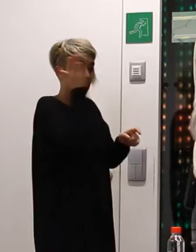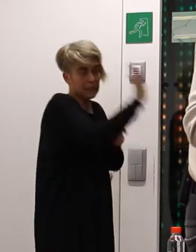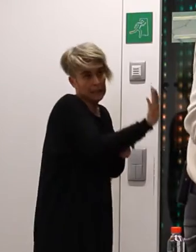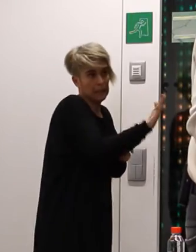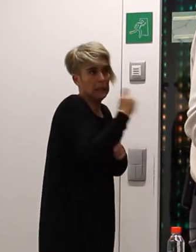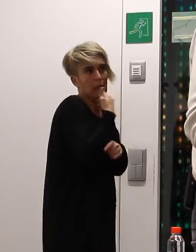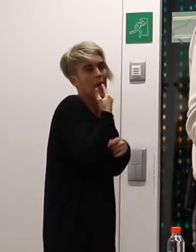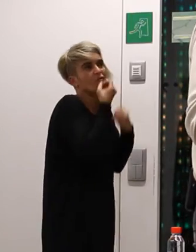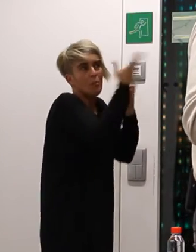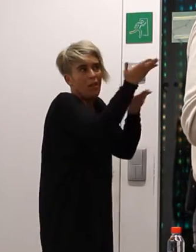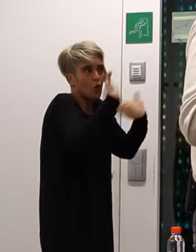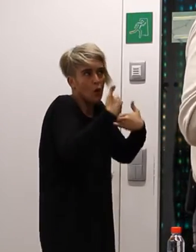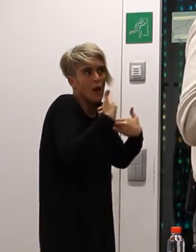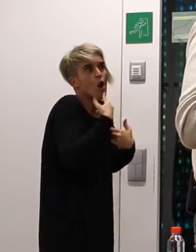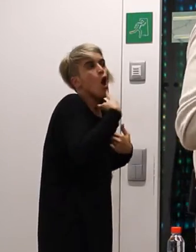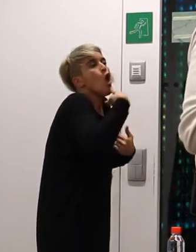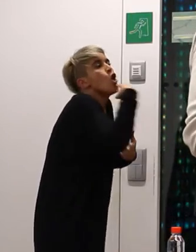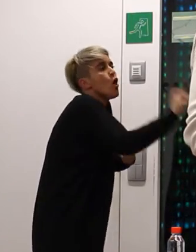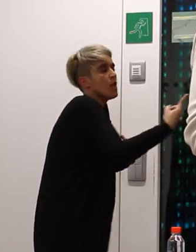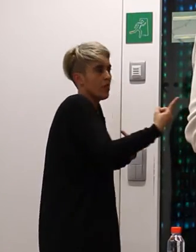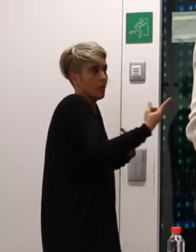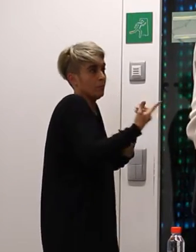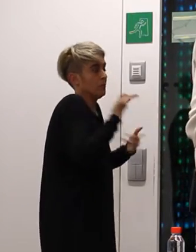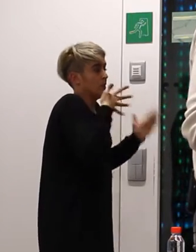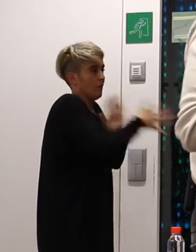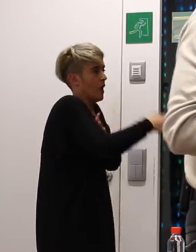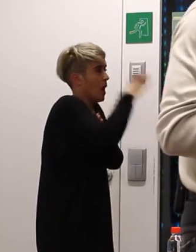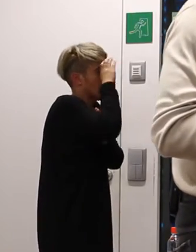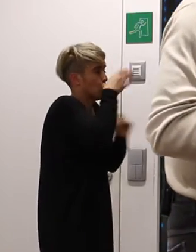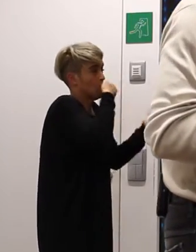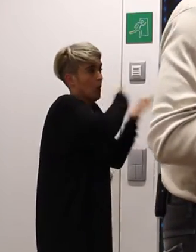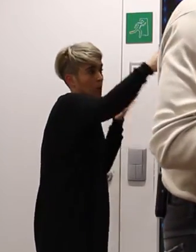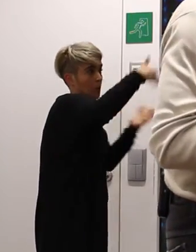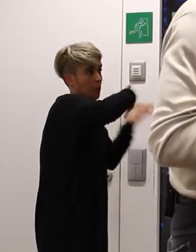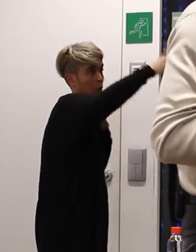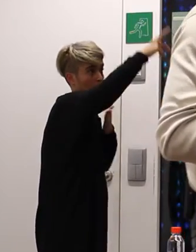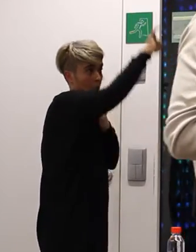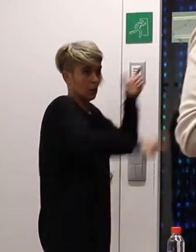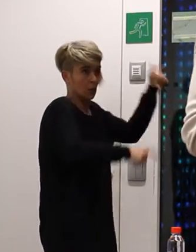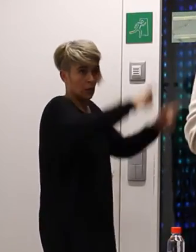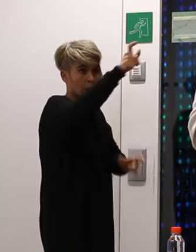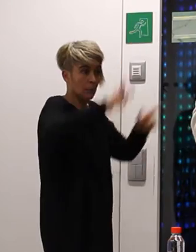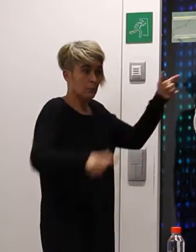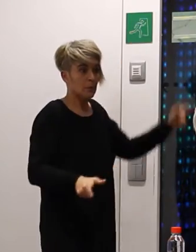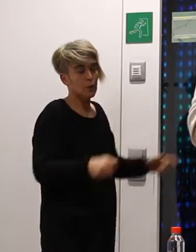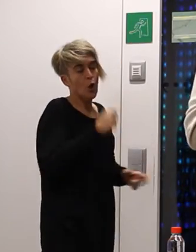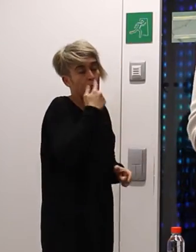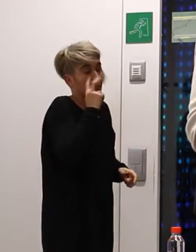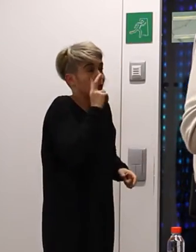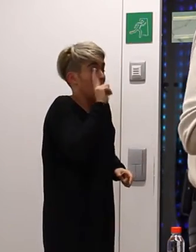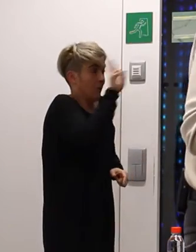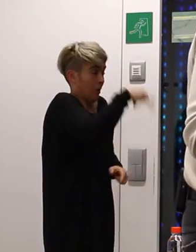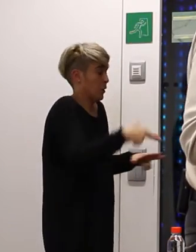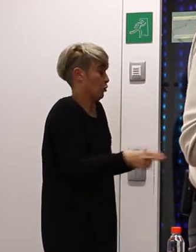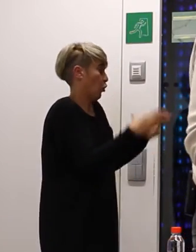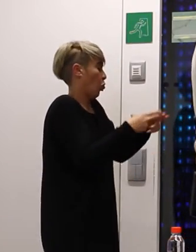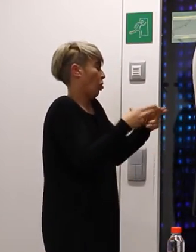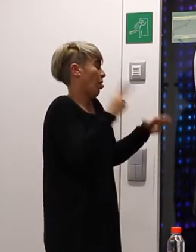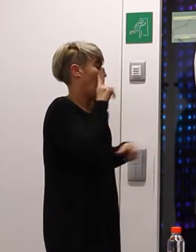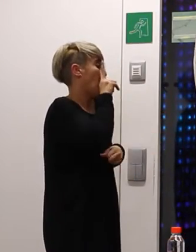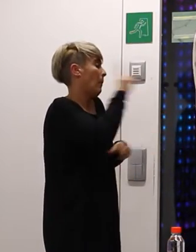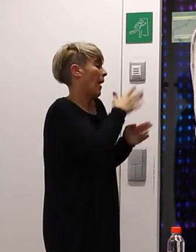ocurre decir esto, lo está escuchando millones de personas. Claro, también el gran hermano lo ve millones de personas,